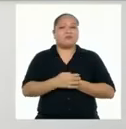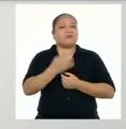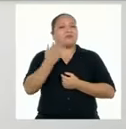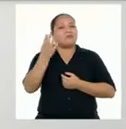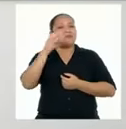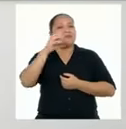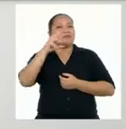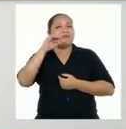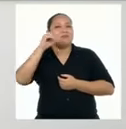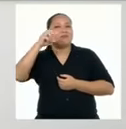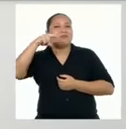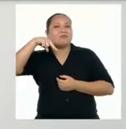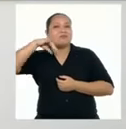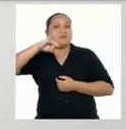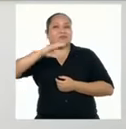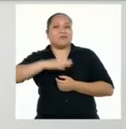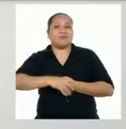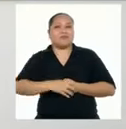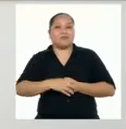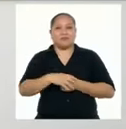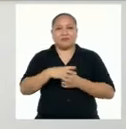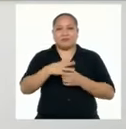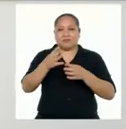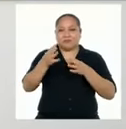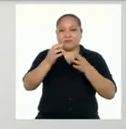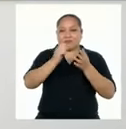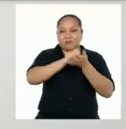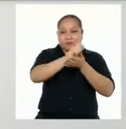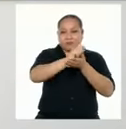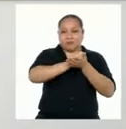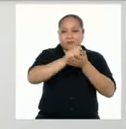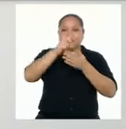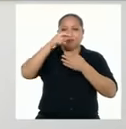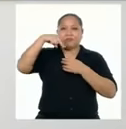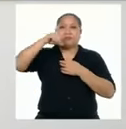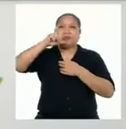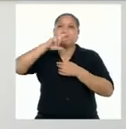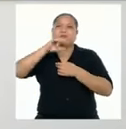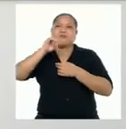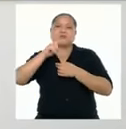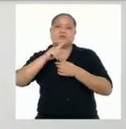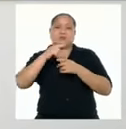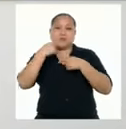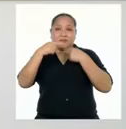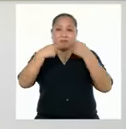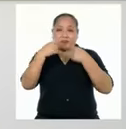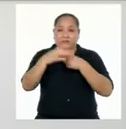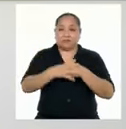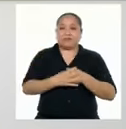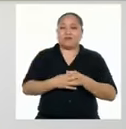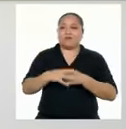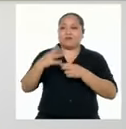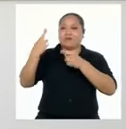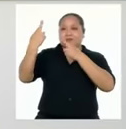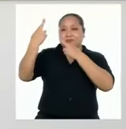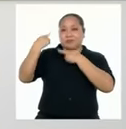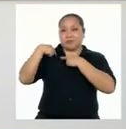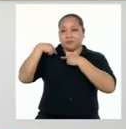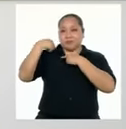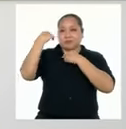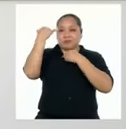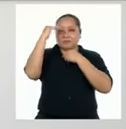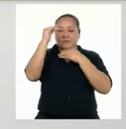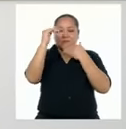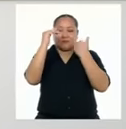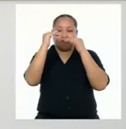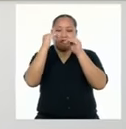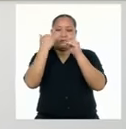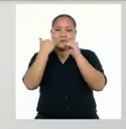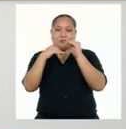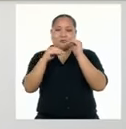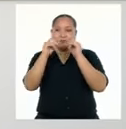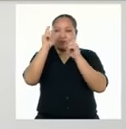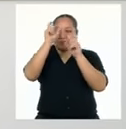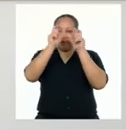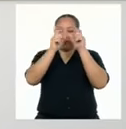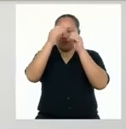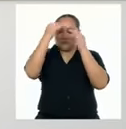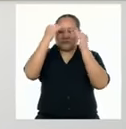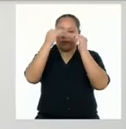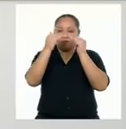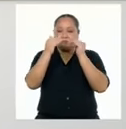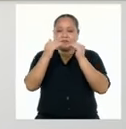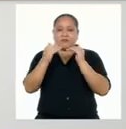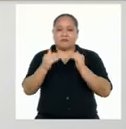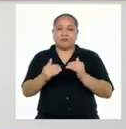la crónica es un texto narrativo que se encarga de reconstruir un hecho, un personaje,